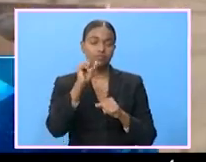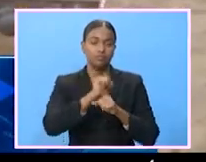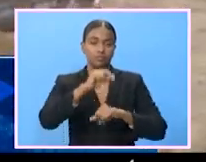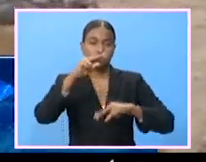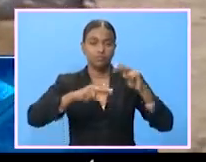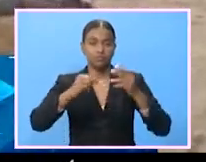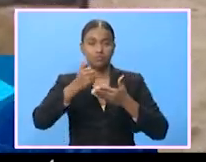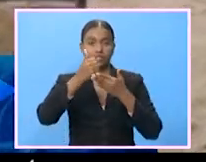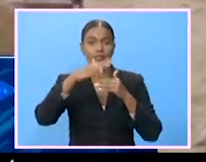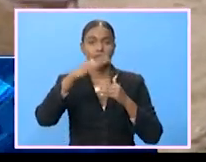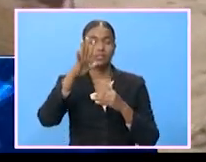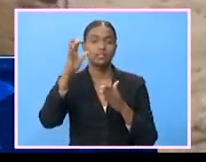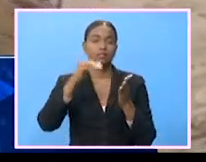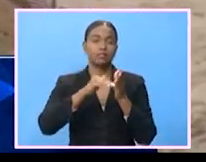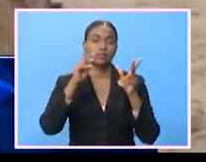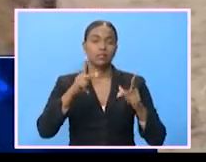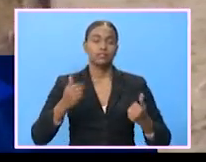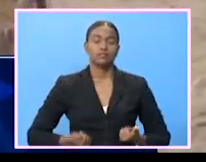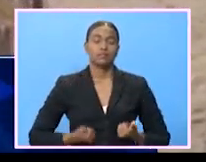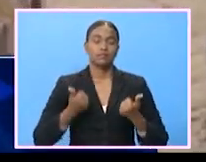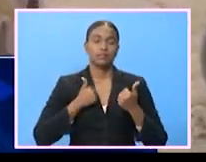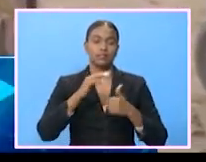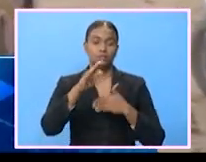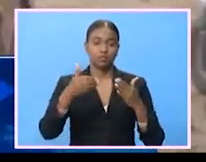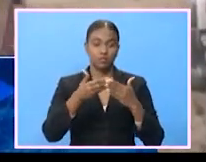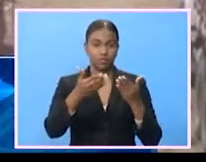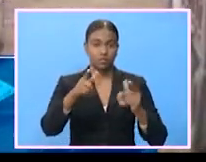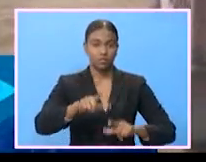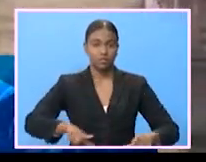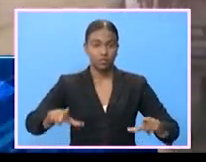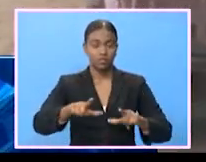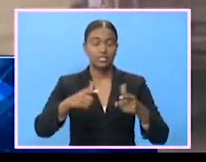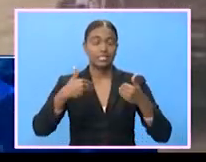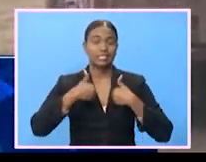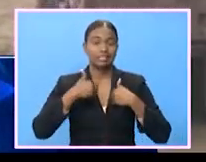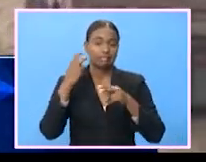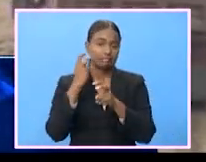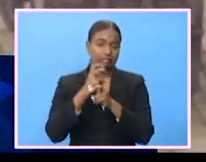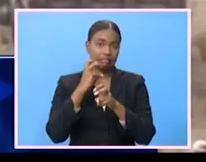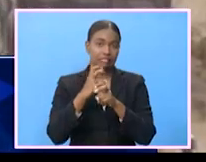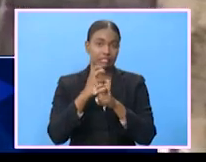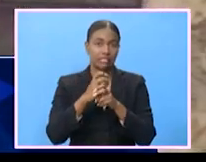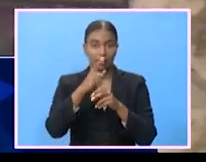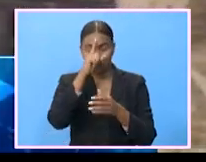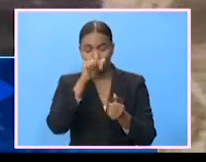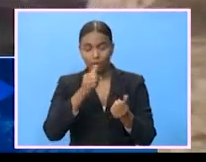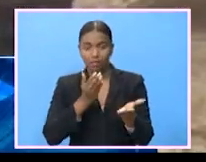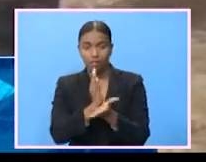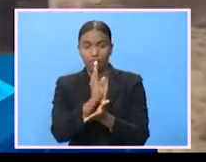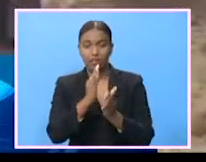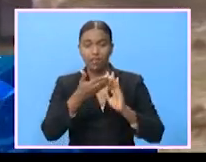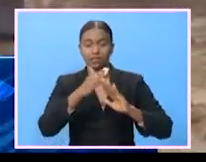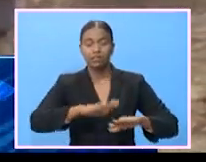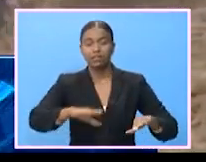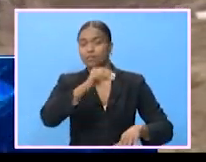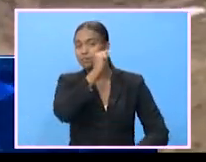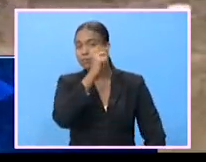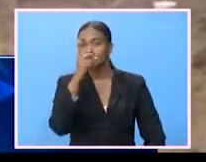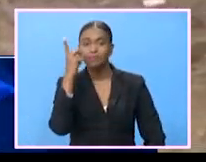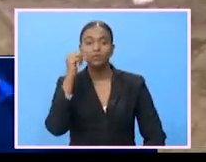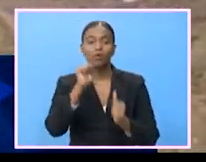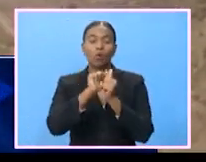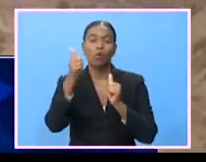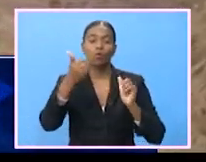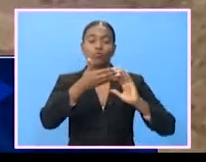más de 500.000 de personas que viven en toda esta área y que ha tenido la dificultad de acceder hacia la ciudad de Santo Domingo y